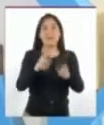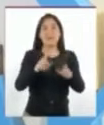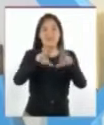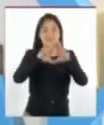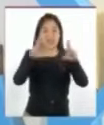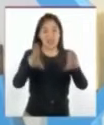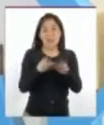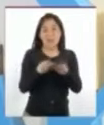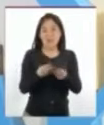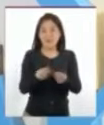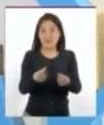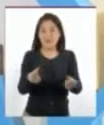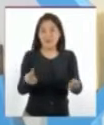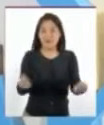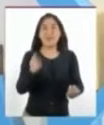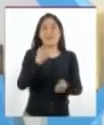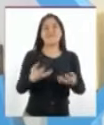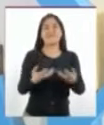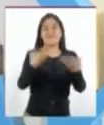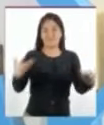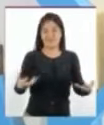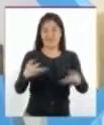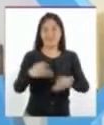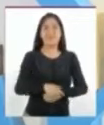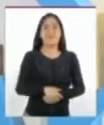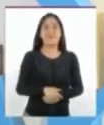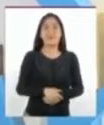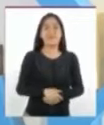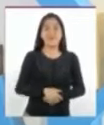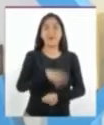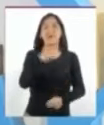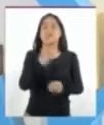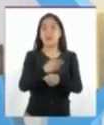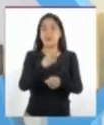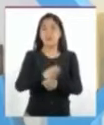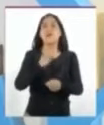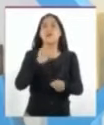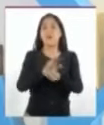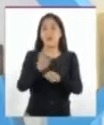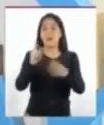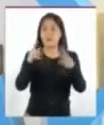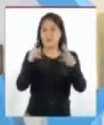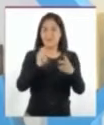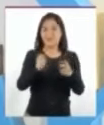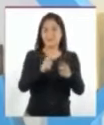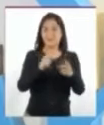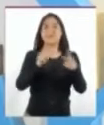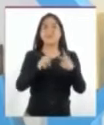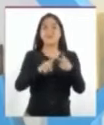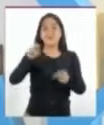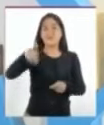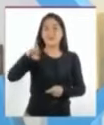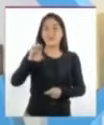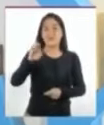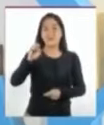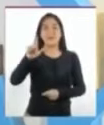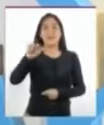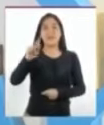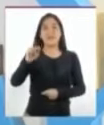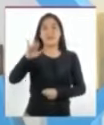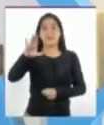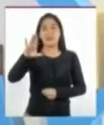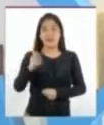grandes superficies de la corteza terrestre. La segunda división es el Neolítico. En este periodo,